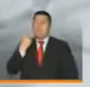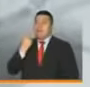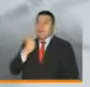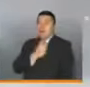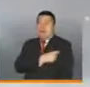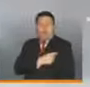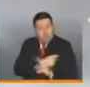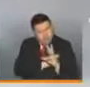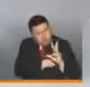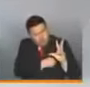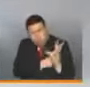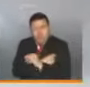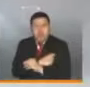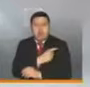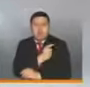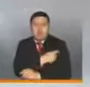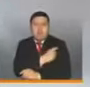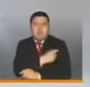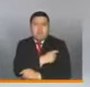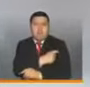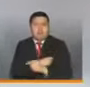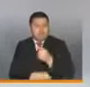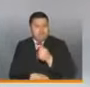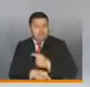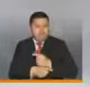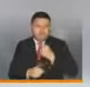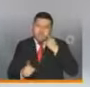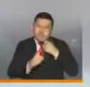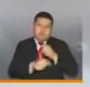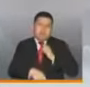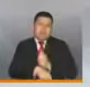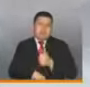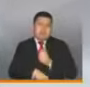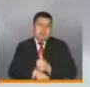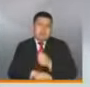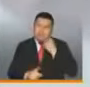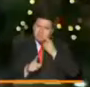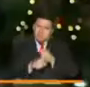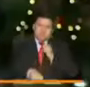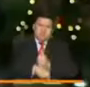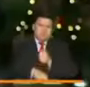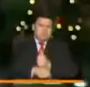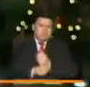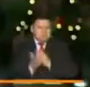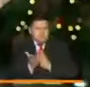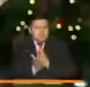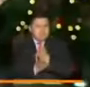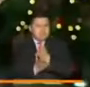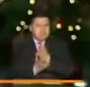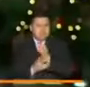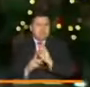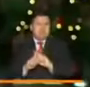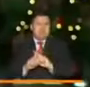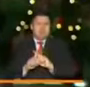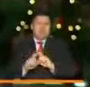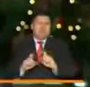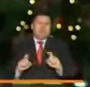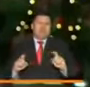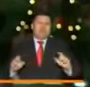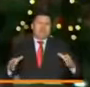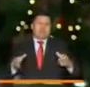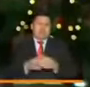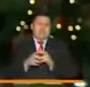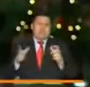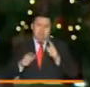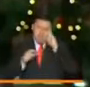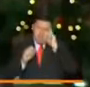sin una vacuna oportuna. Esa es nuestra tarea y estamos trabajando para tener la mayor diversificación y la